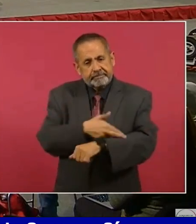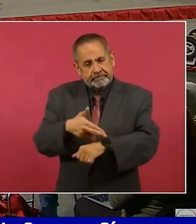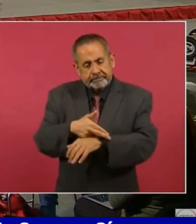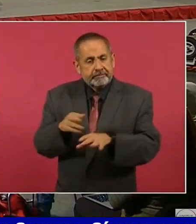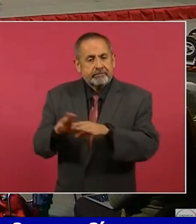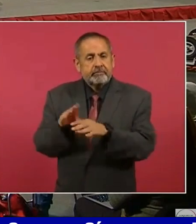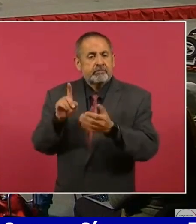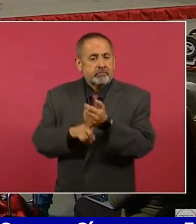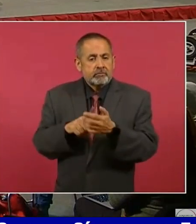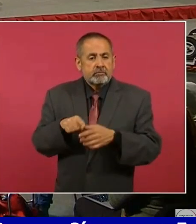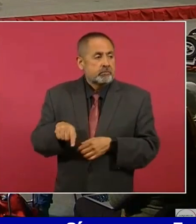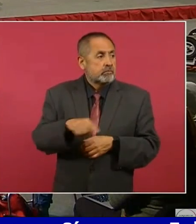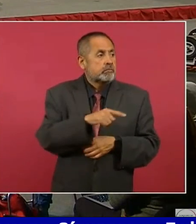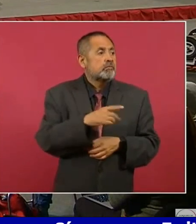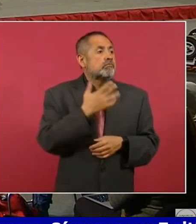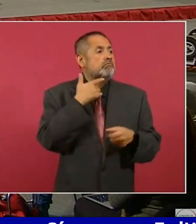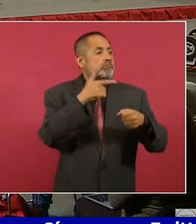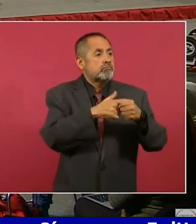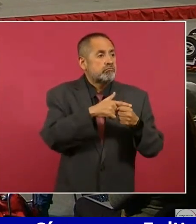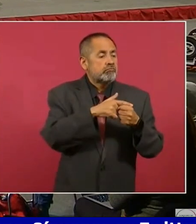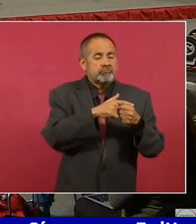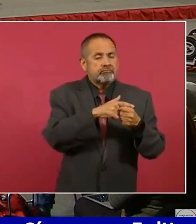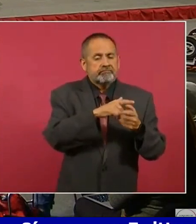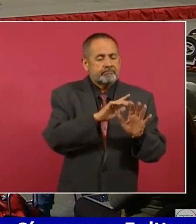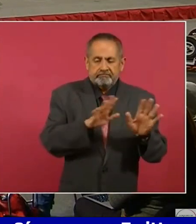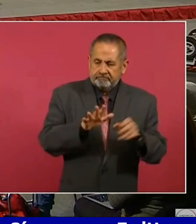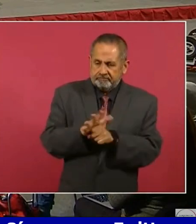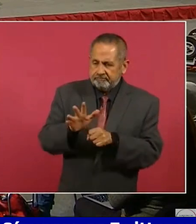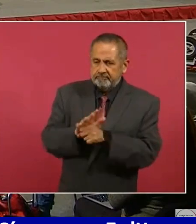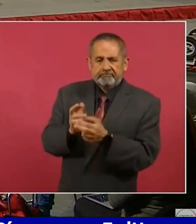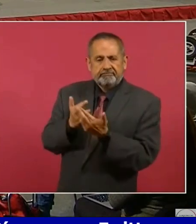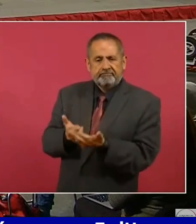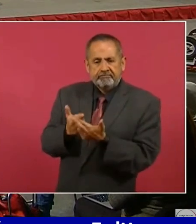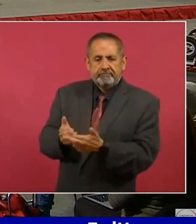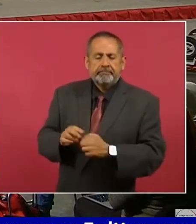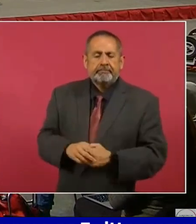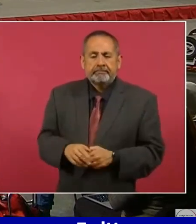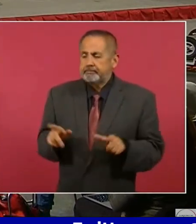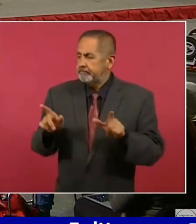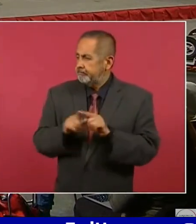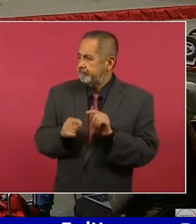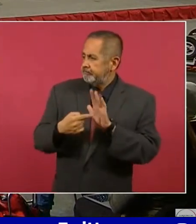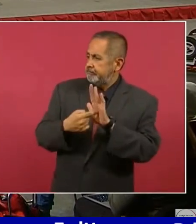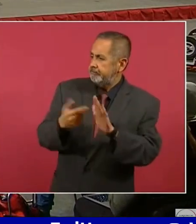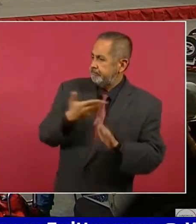del déficit de combustibles. Con eso concluyo, señor presidente, la presentación.